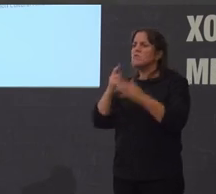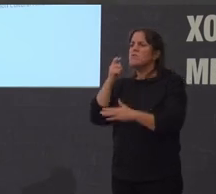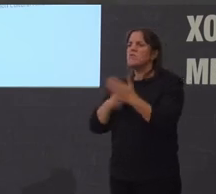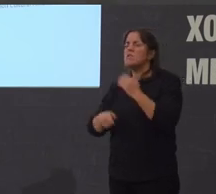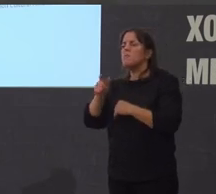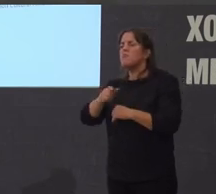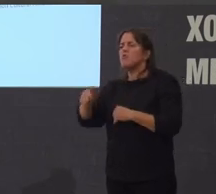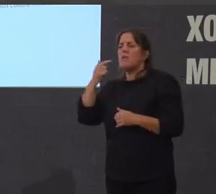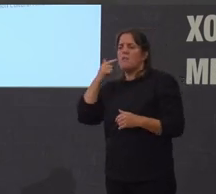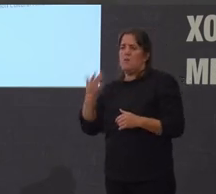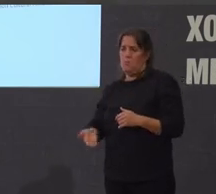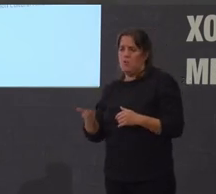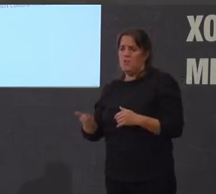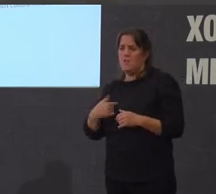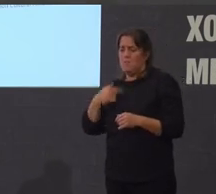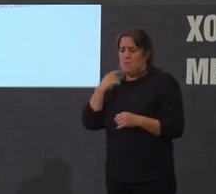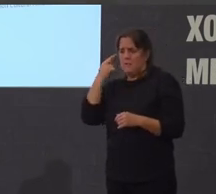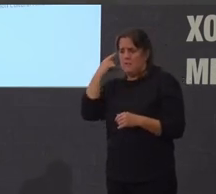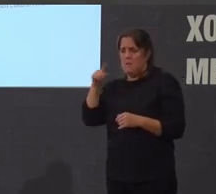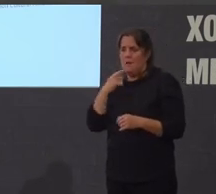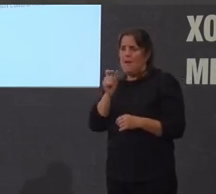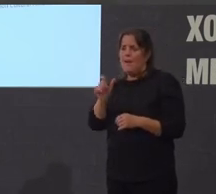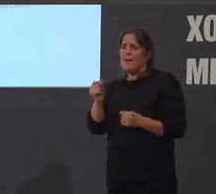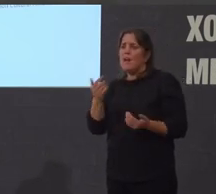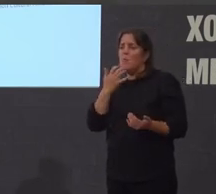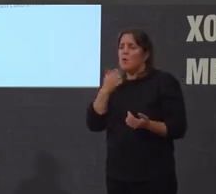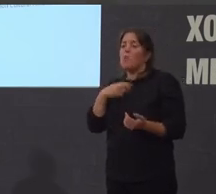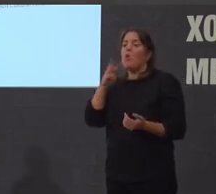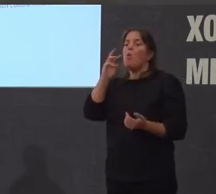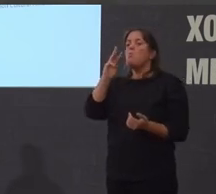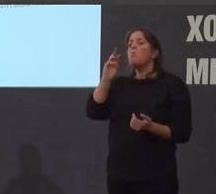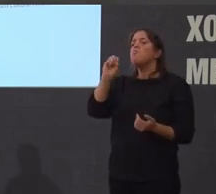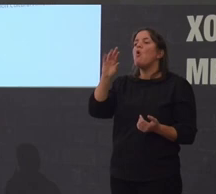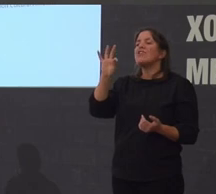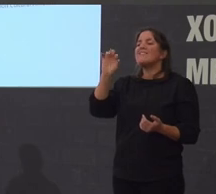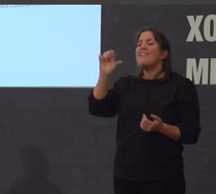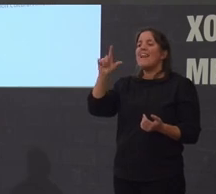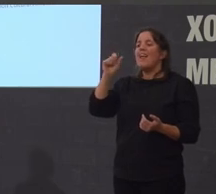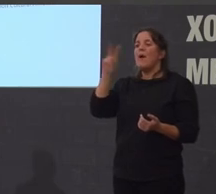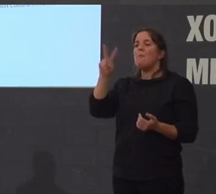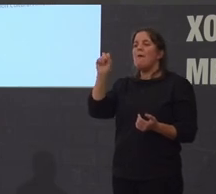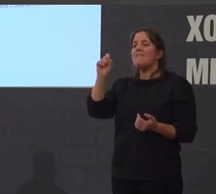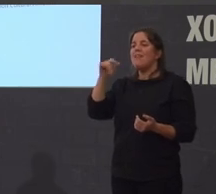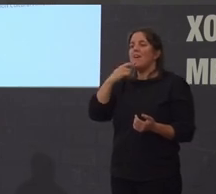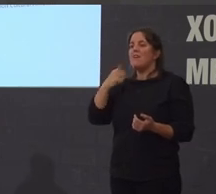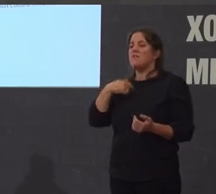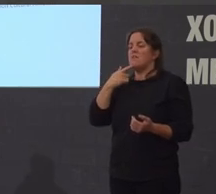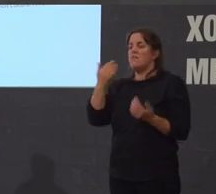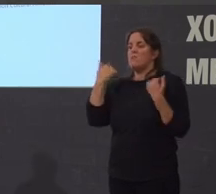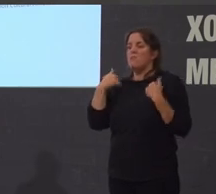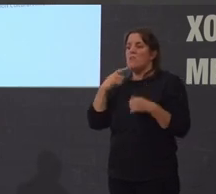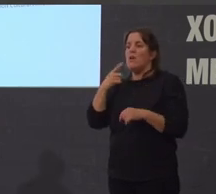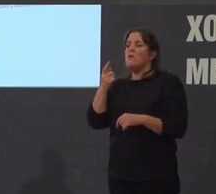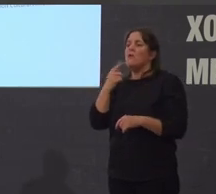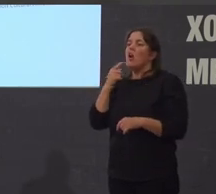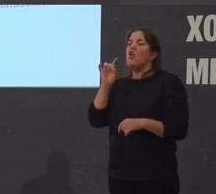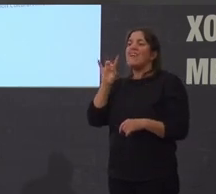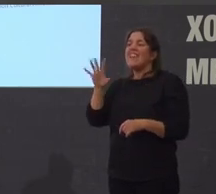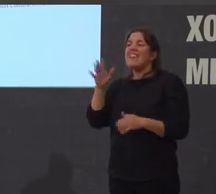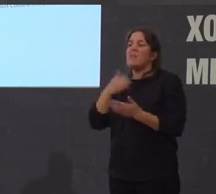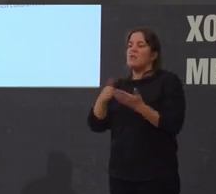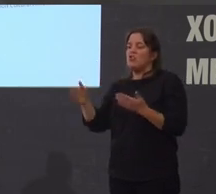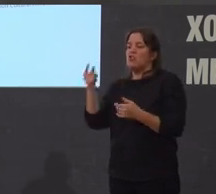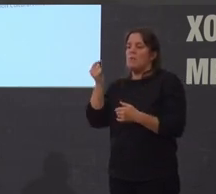importantes para que vieran un pequeño las cantidades por ejemplo portela valladares responsabilidad política por 15 millones de pesetas